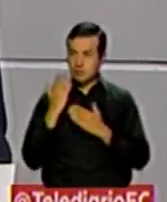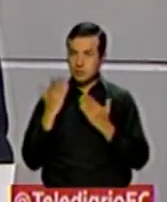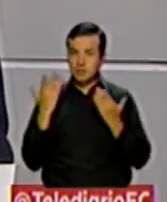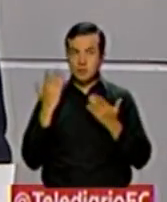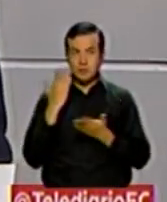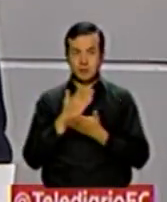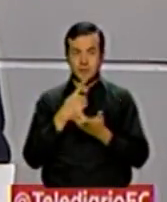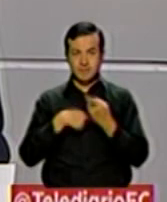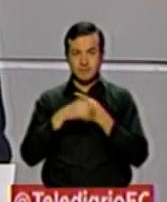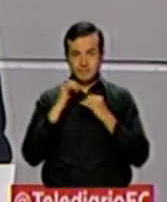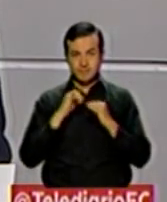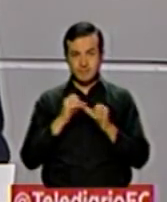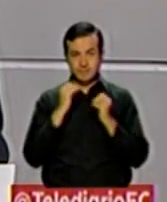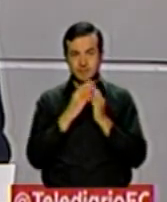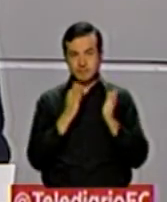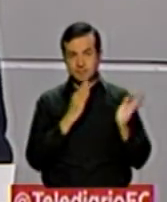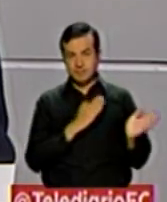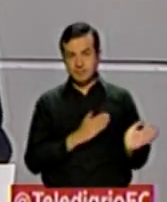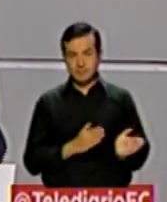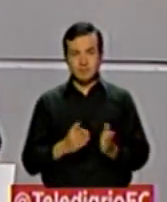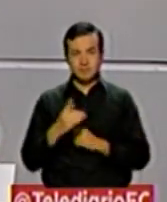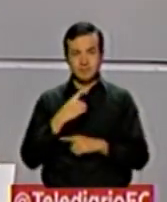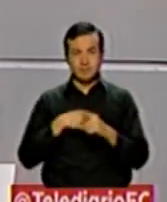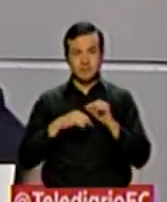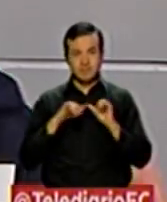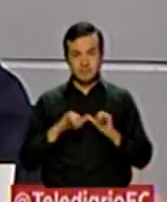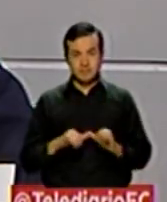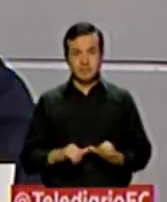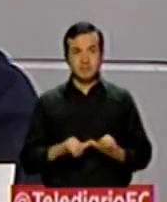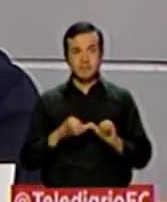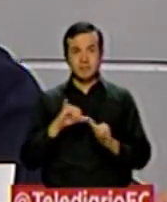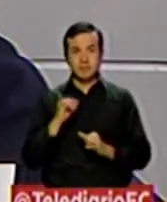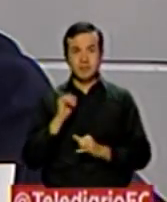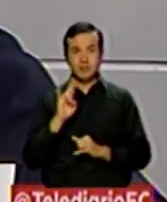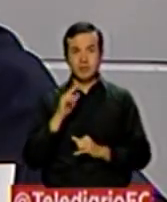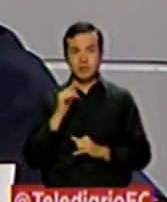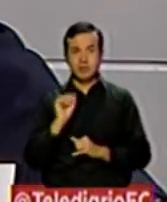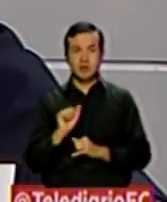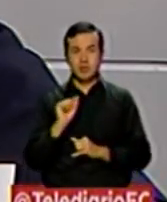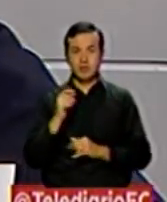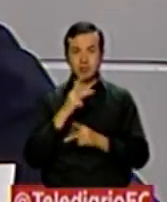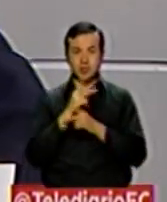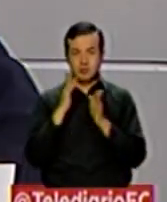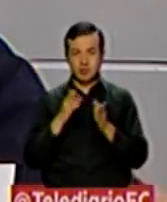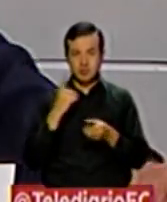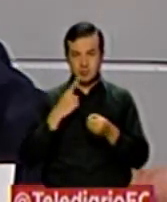Brevísimo corte, cuando volvamos estaremos conversando con Jorge Albán, concejal de Quito.